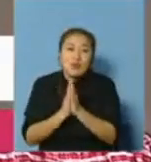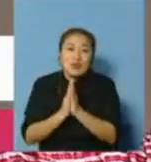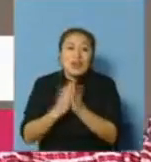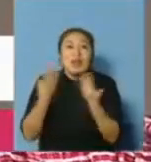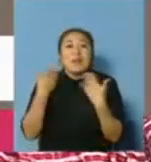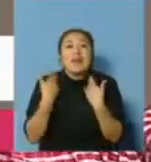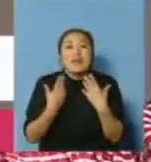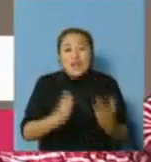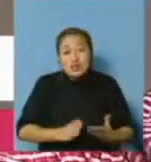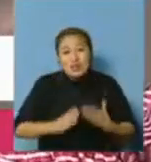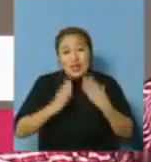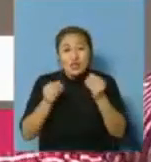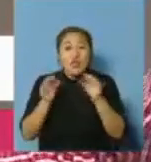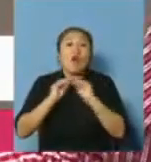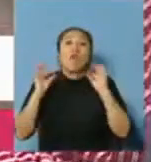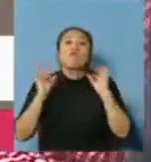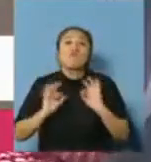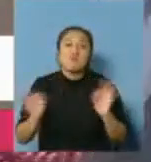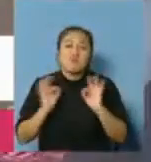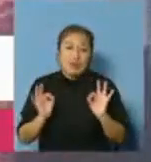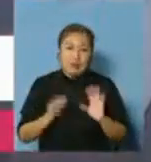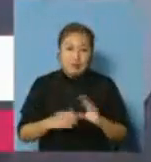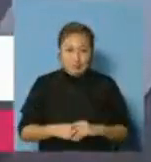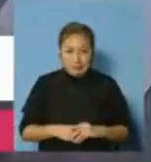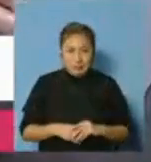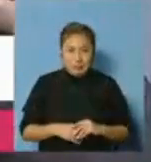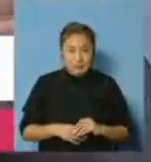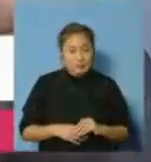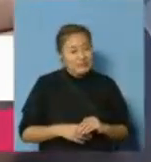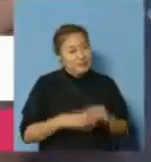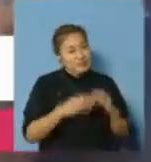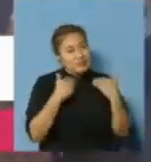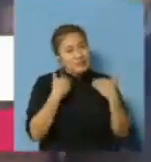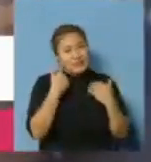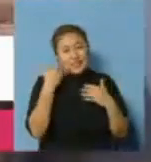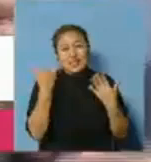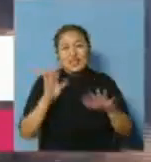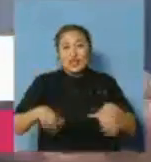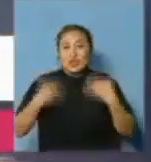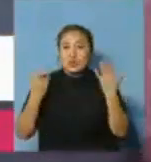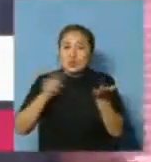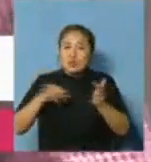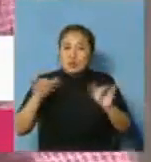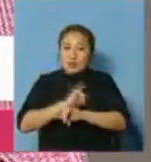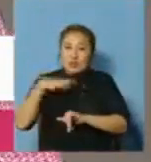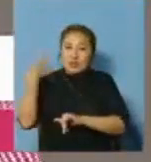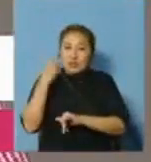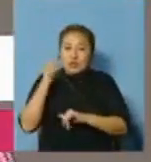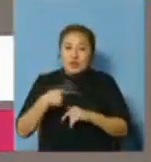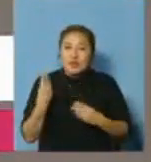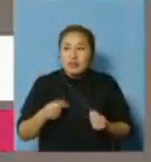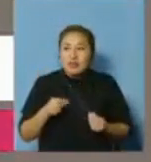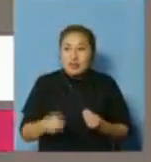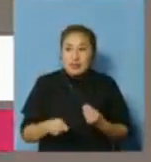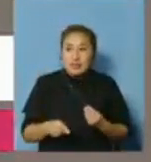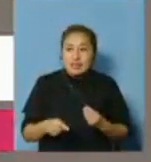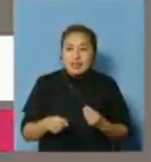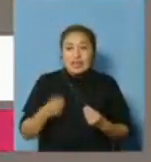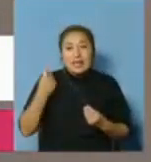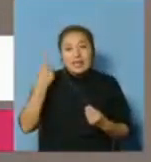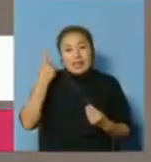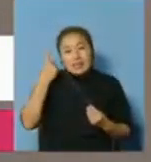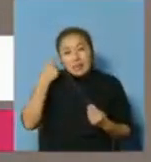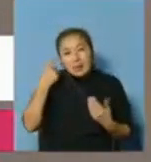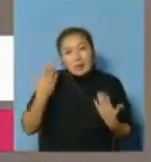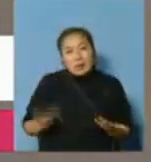tengan el beneficio total no parcial bueno vale entonces es una información muy importante que creemos que